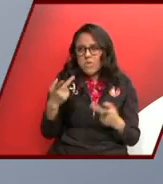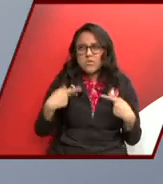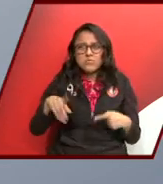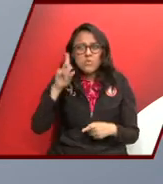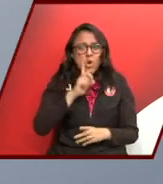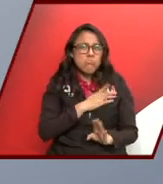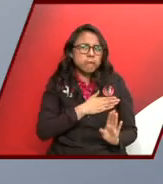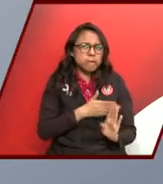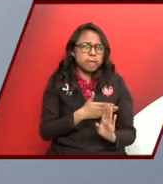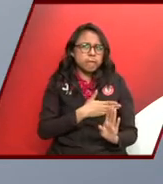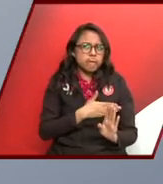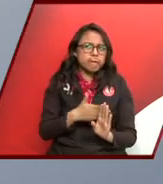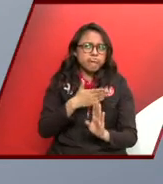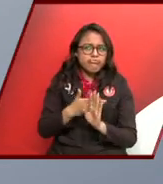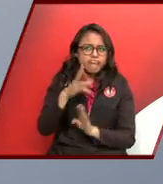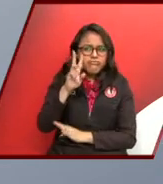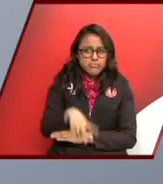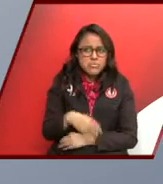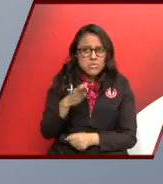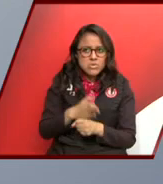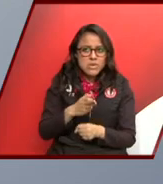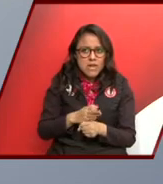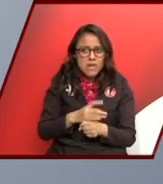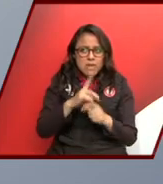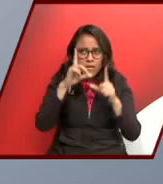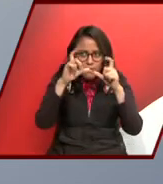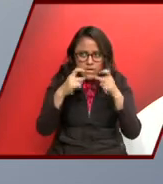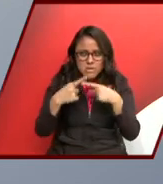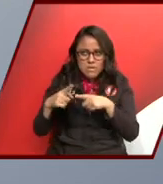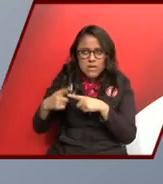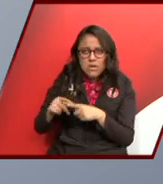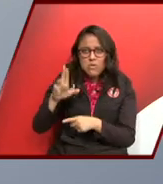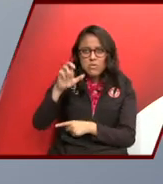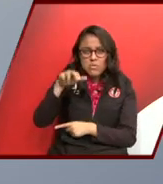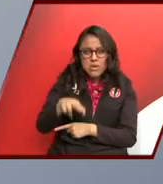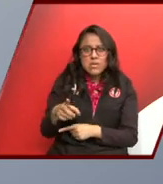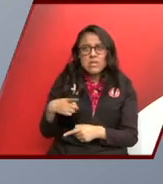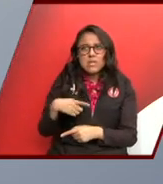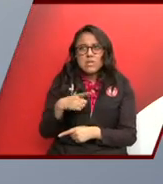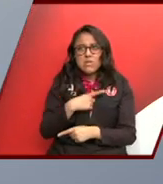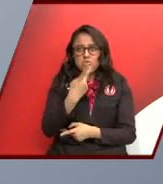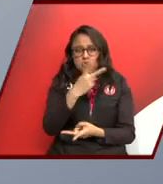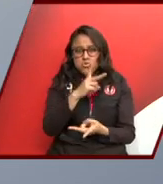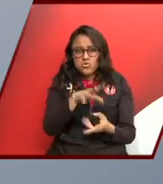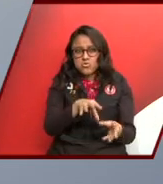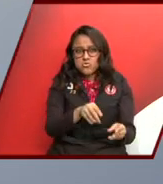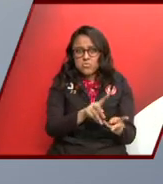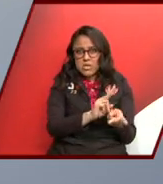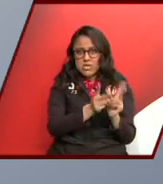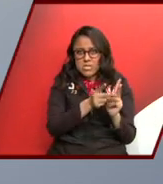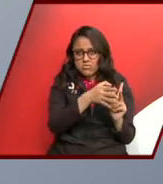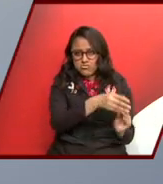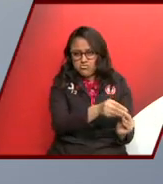mujeres, no, sobre no, todo. Ya lo vi, que y estaban... estoy leyendo aquí la ficha, Rubén, donde dice que además se llevaron